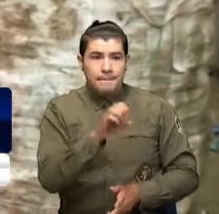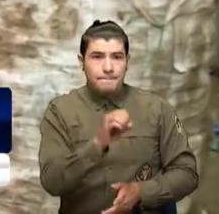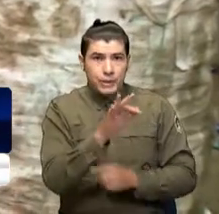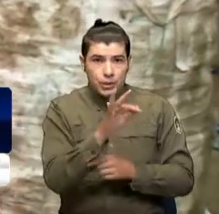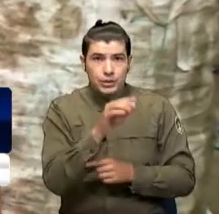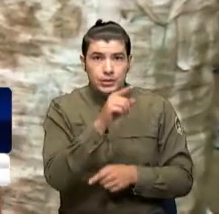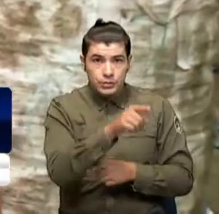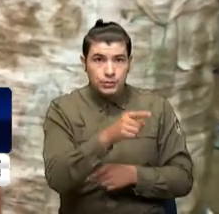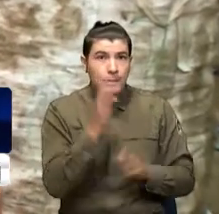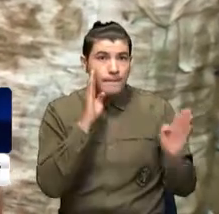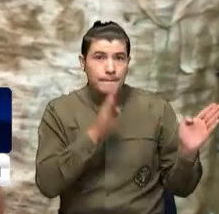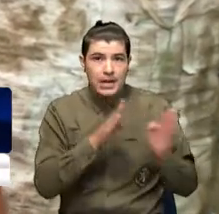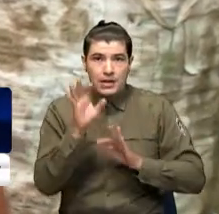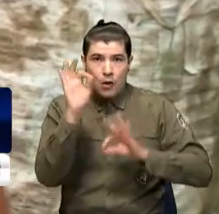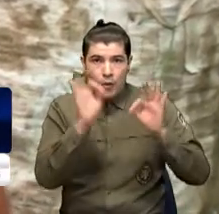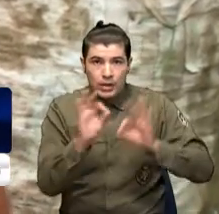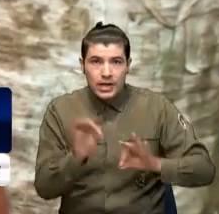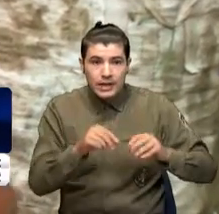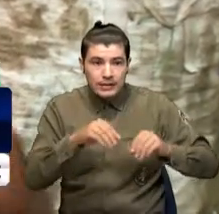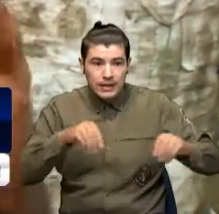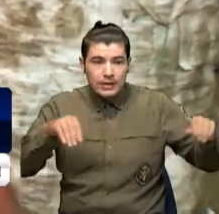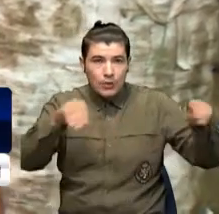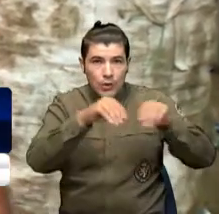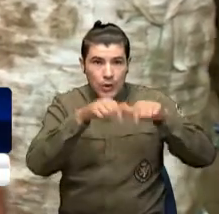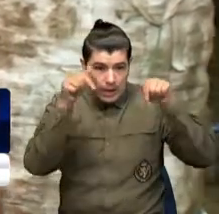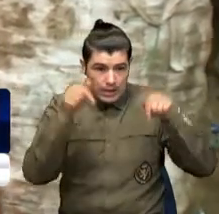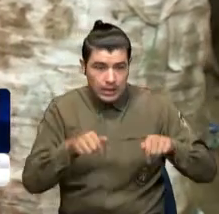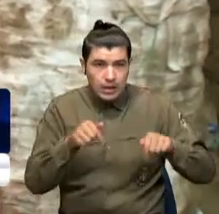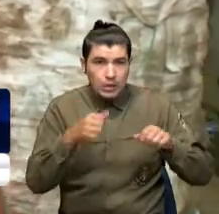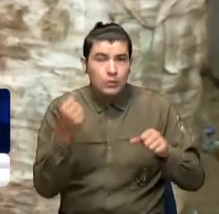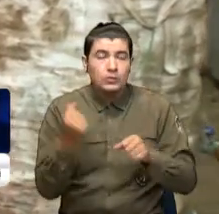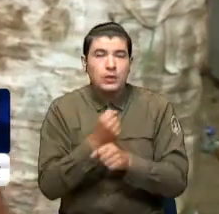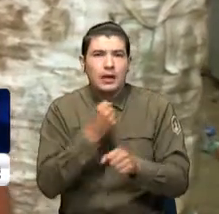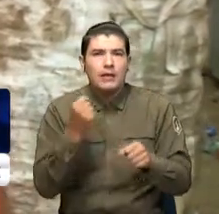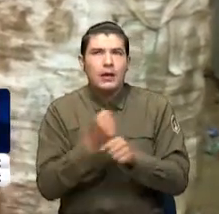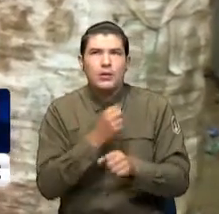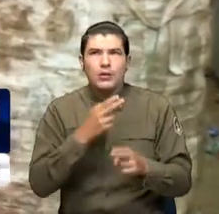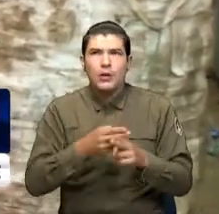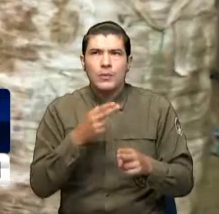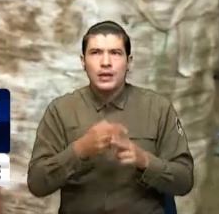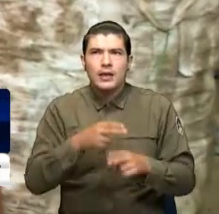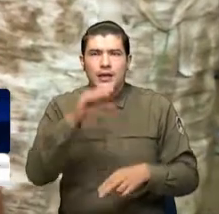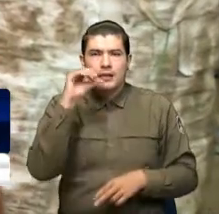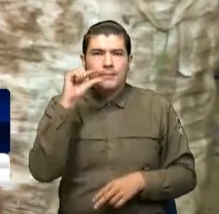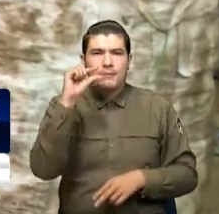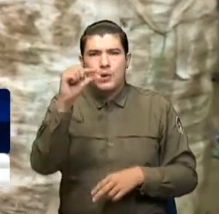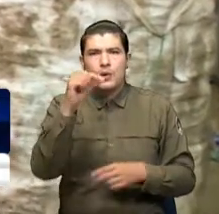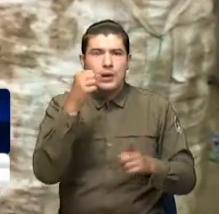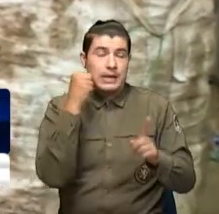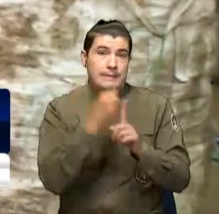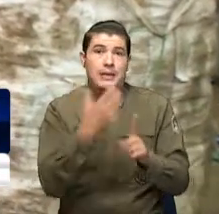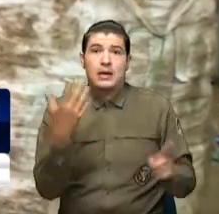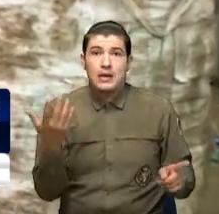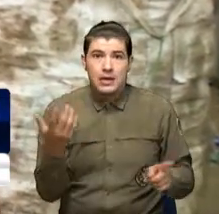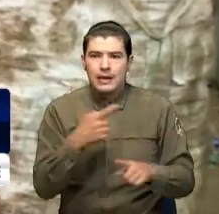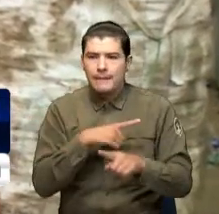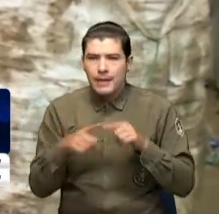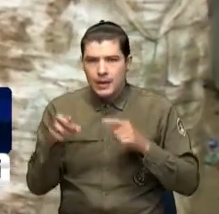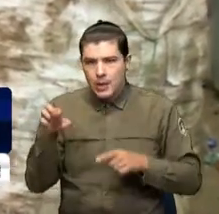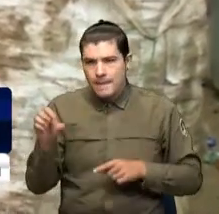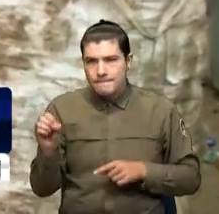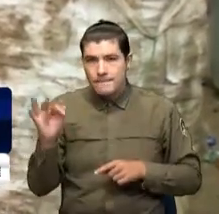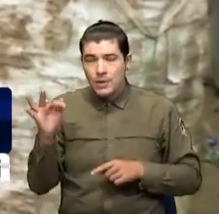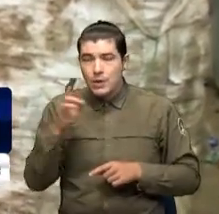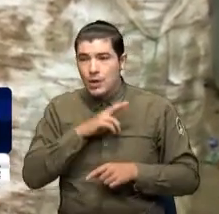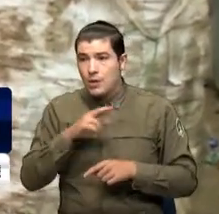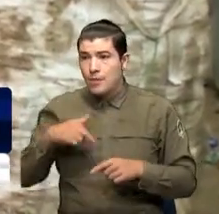estamos en una zona, ejercemos un trabajo que se llama de bajo impacto. O sea, y el PO, pues miramos